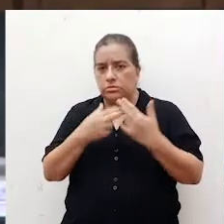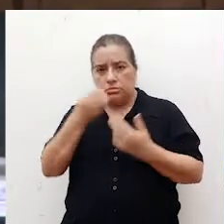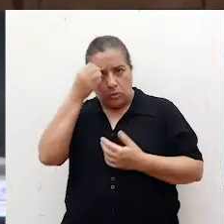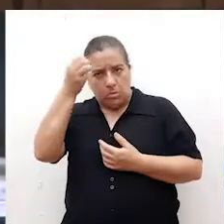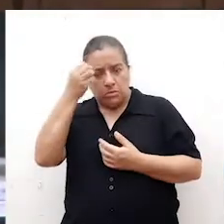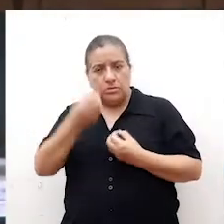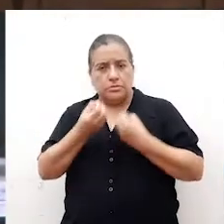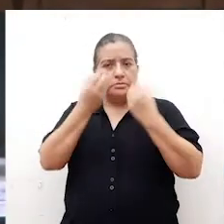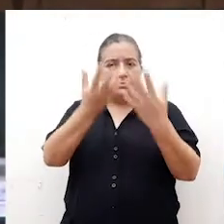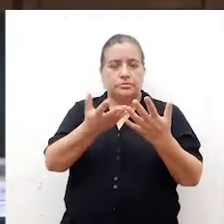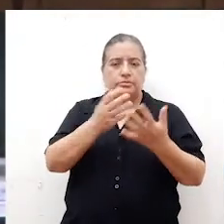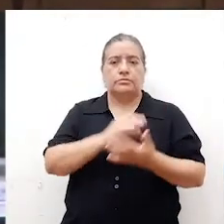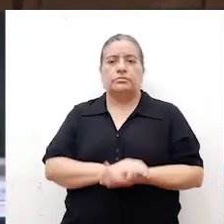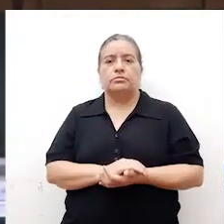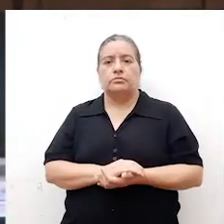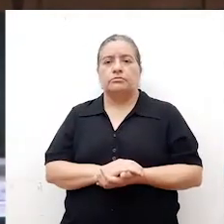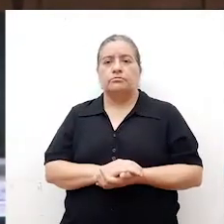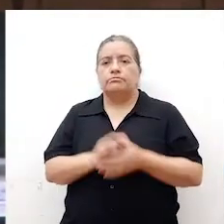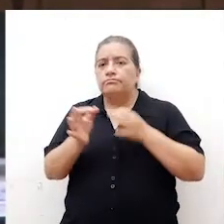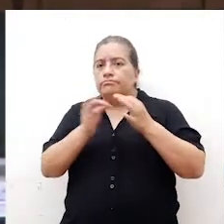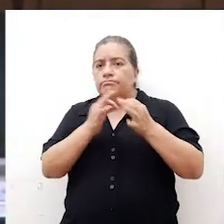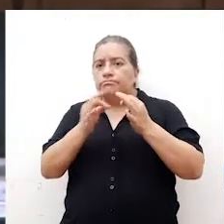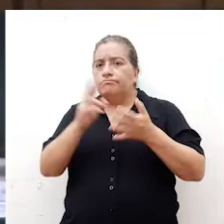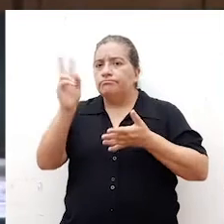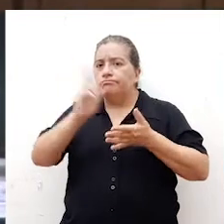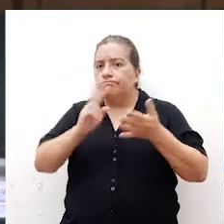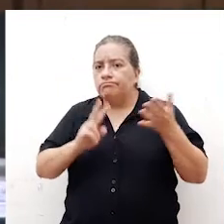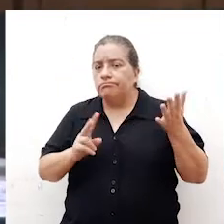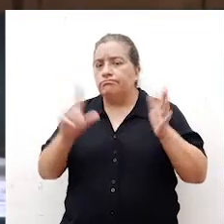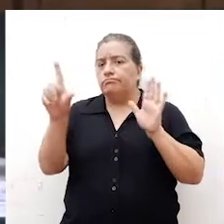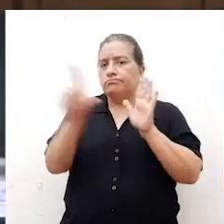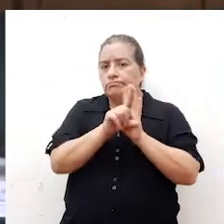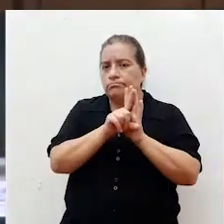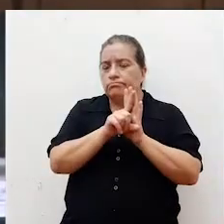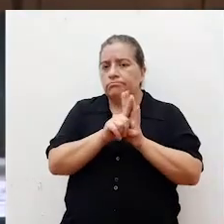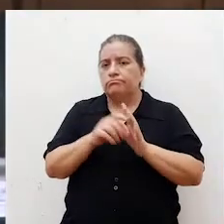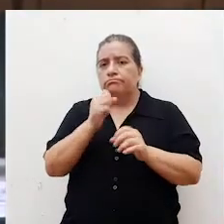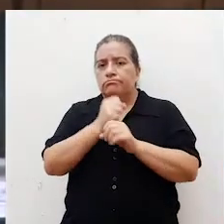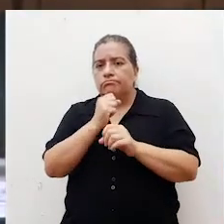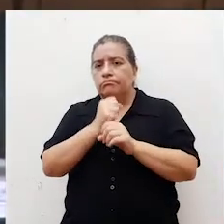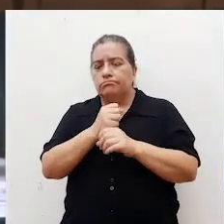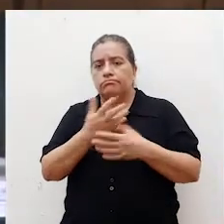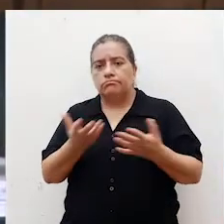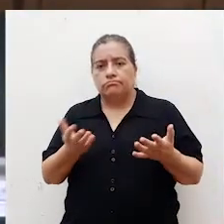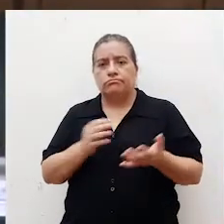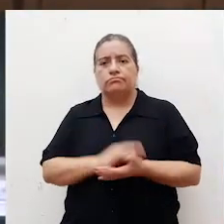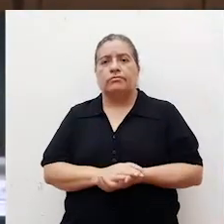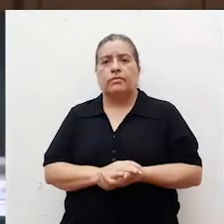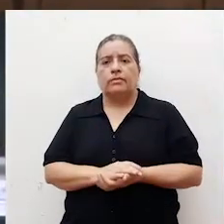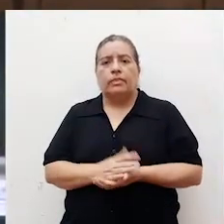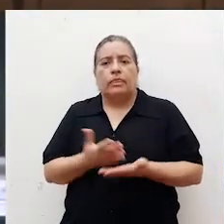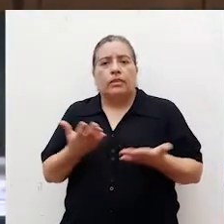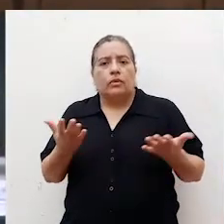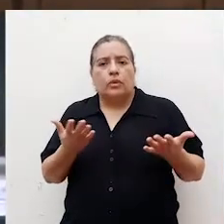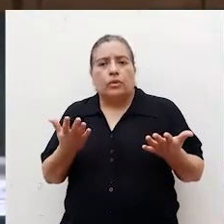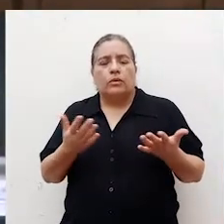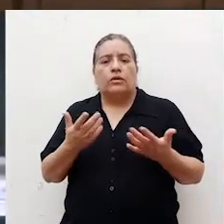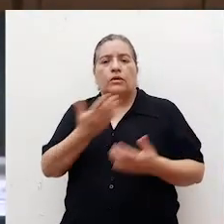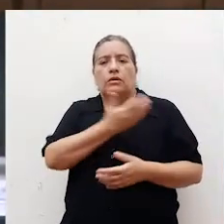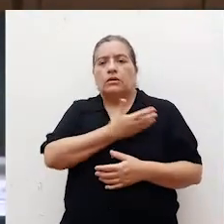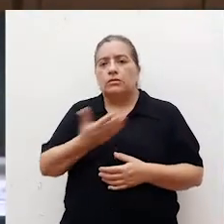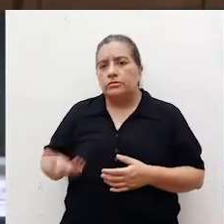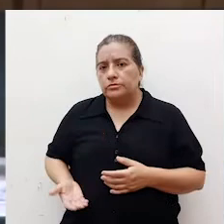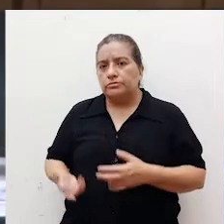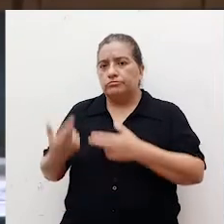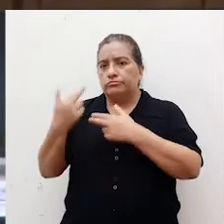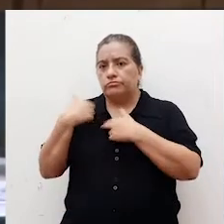oficio, tanto a la Secretaría de la Presidencia de la República como a la Presidenta